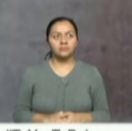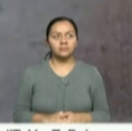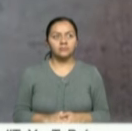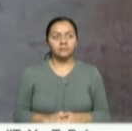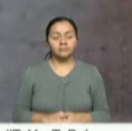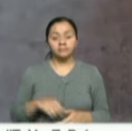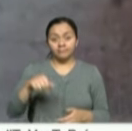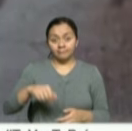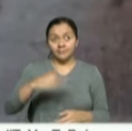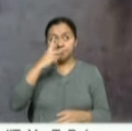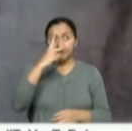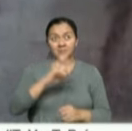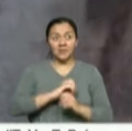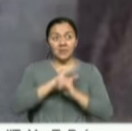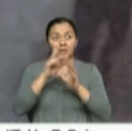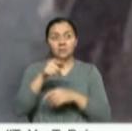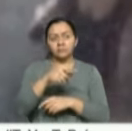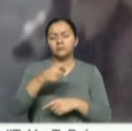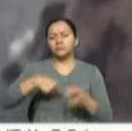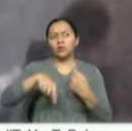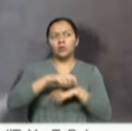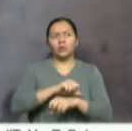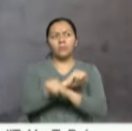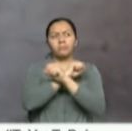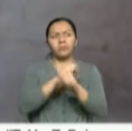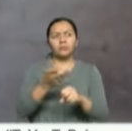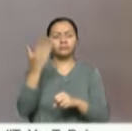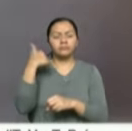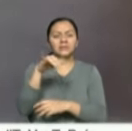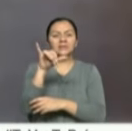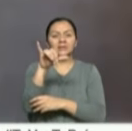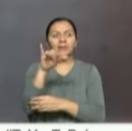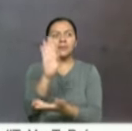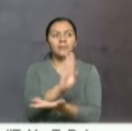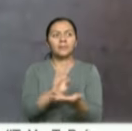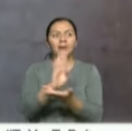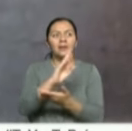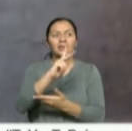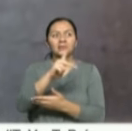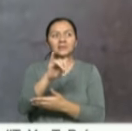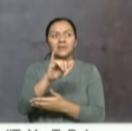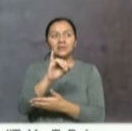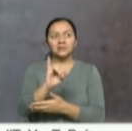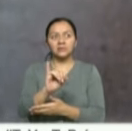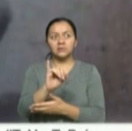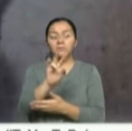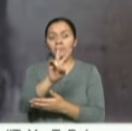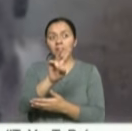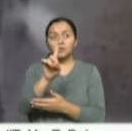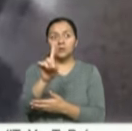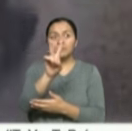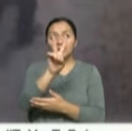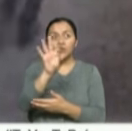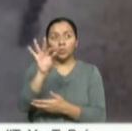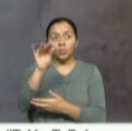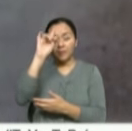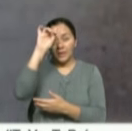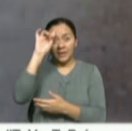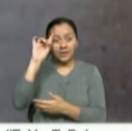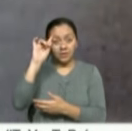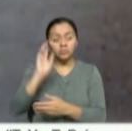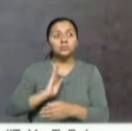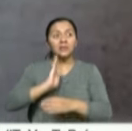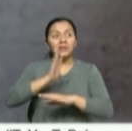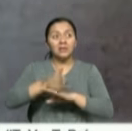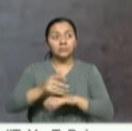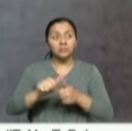Estas imágenes muestran el momento en el que tuvo lugar la explosión el sábado en el barrio de Chelsea, en Manhattan, que dejó 29 heridos. Horas después hubo otro